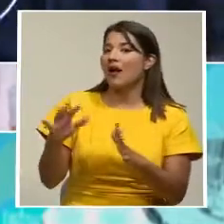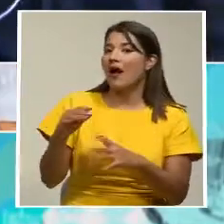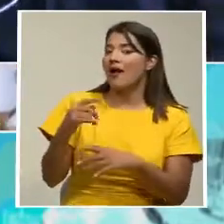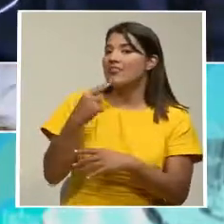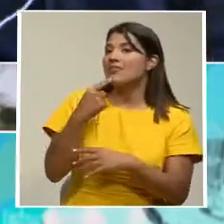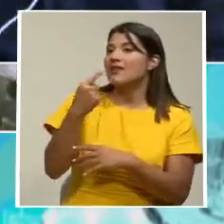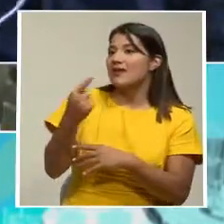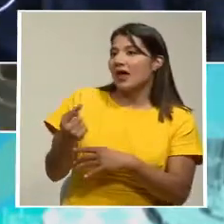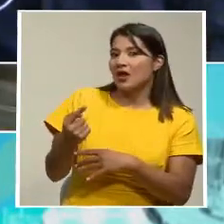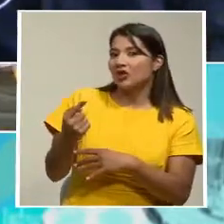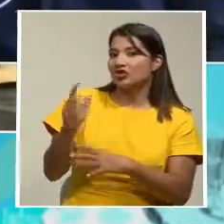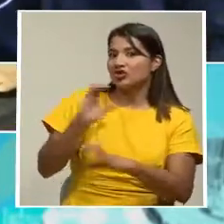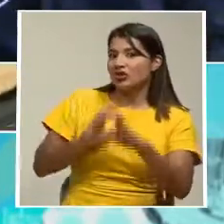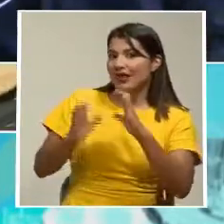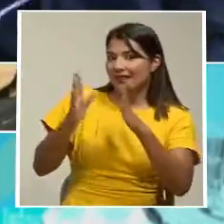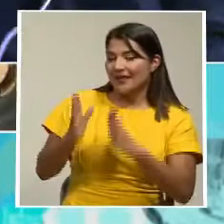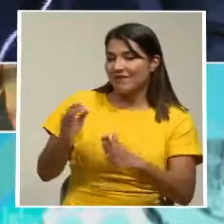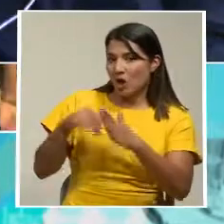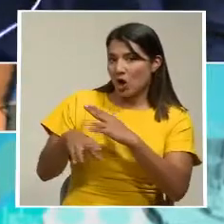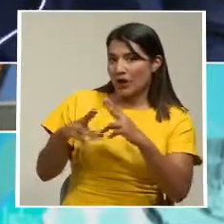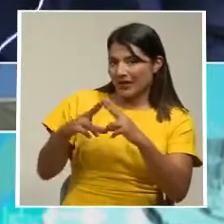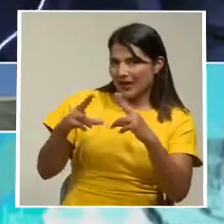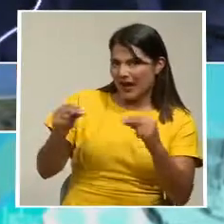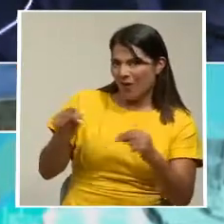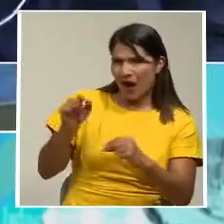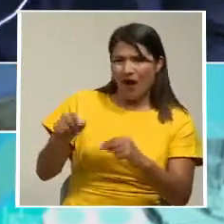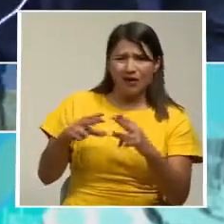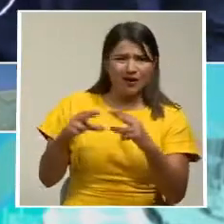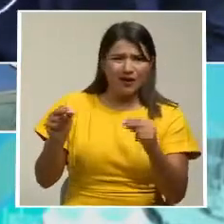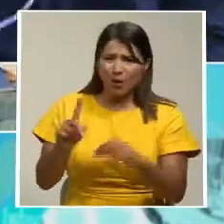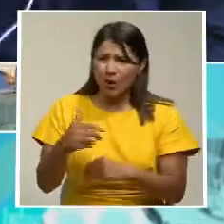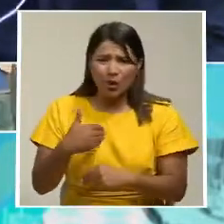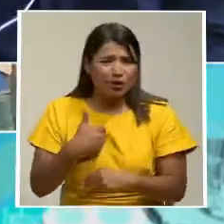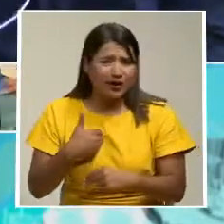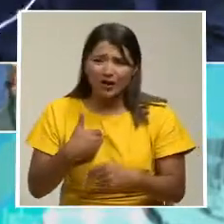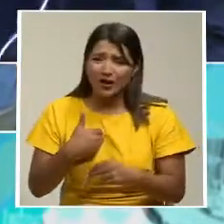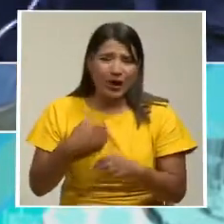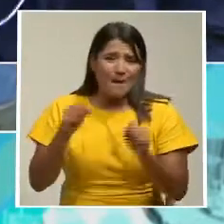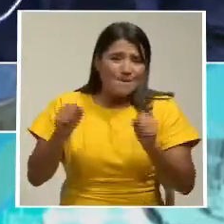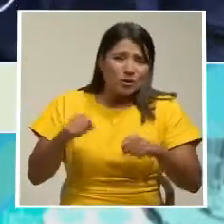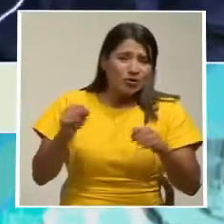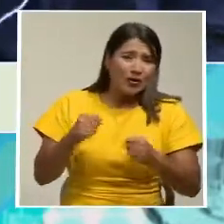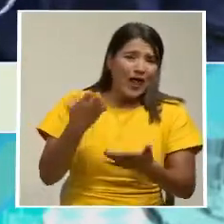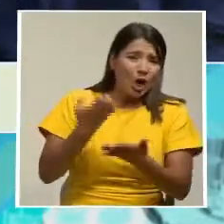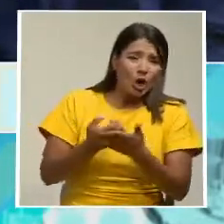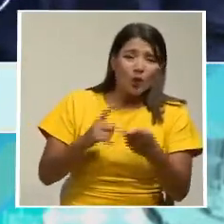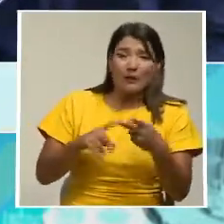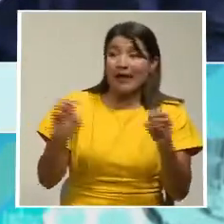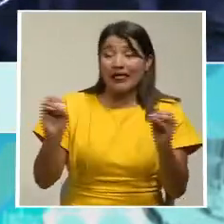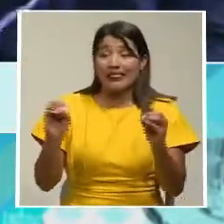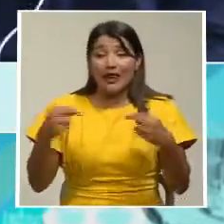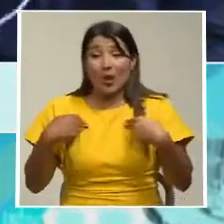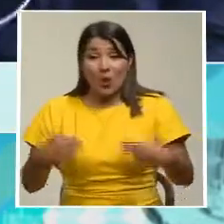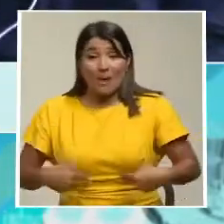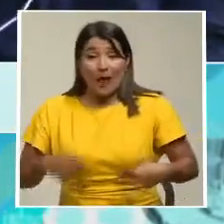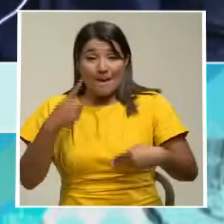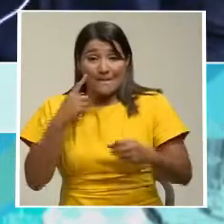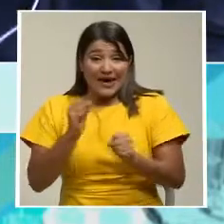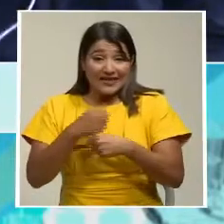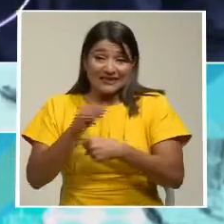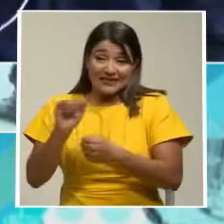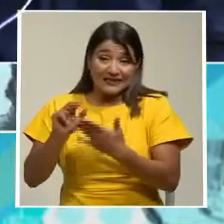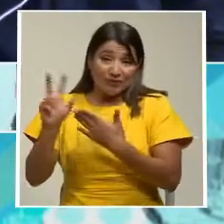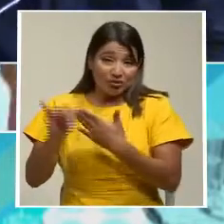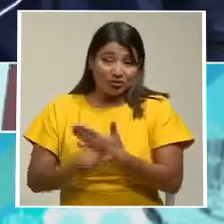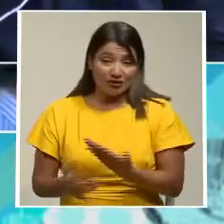que hay en Nicaragua, este es un país que no tiene las posibilidades ni económicas ni humanas para lanzar un proyecto de esta